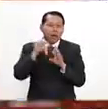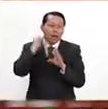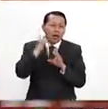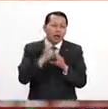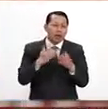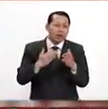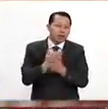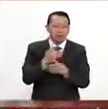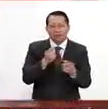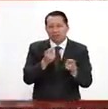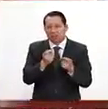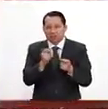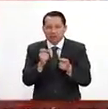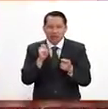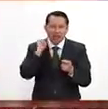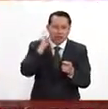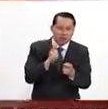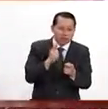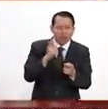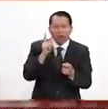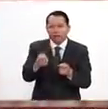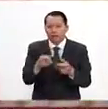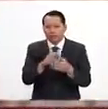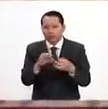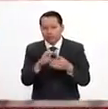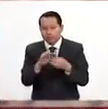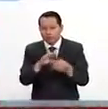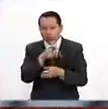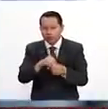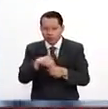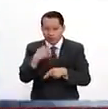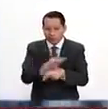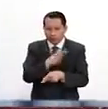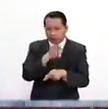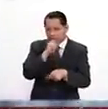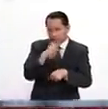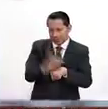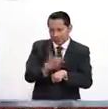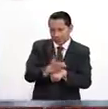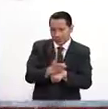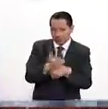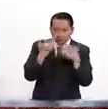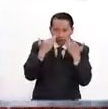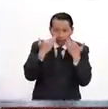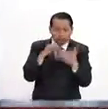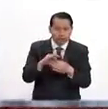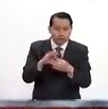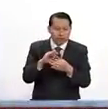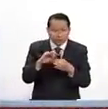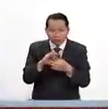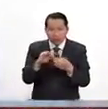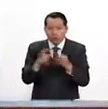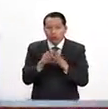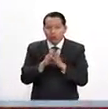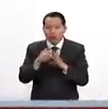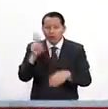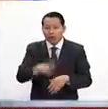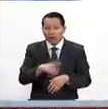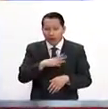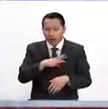de injerencia en las elecciones, en qué consistió y de qué manera se puede preparar a los Estados Unidos. Evidentemente, si se llega a comprobar que hubo